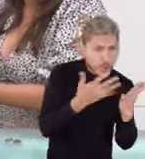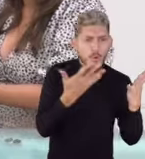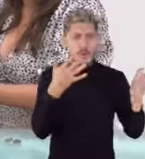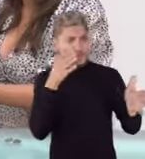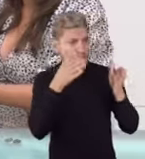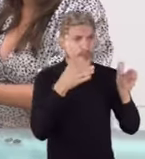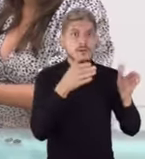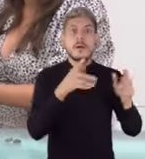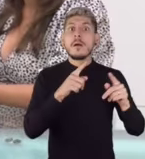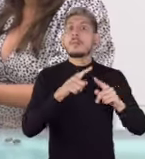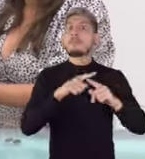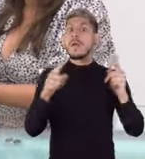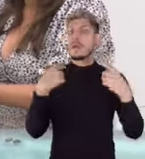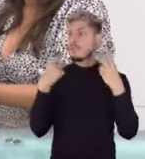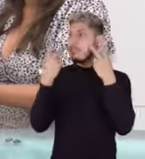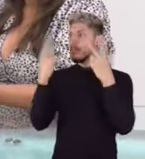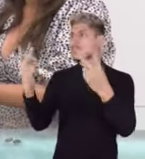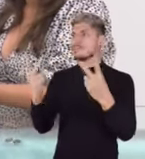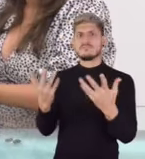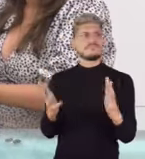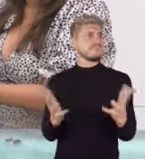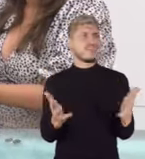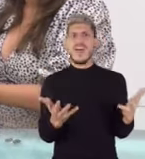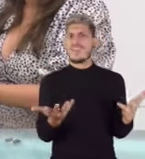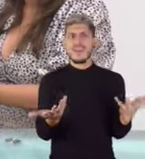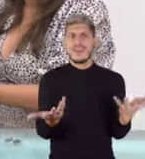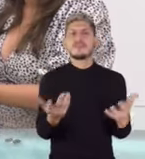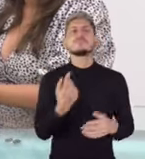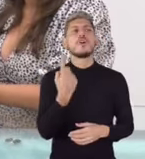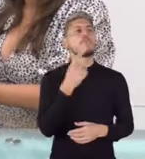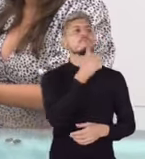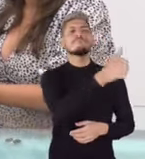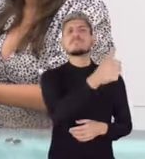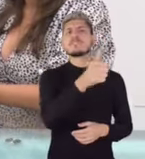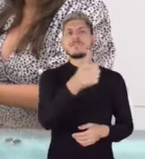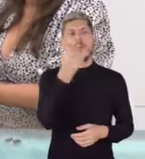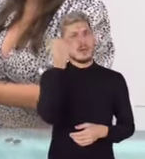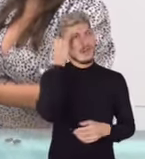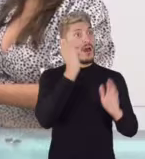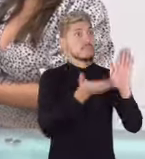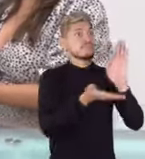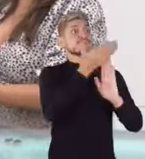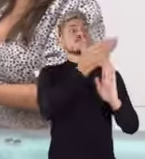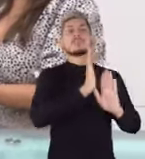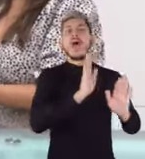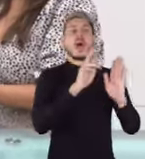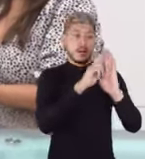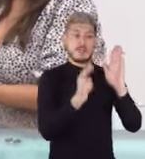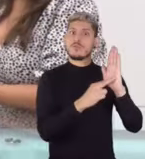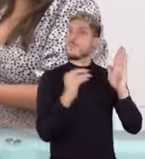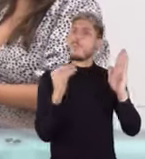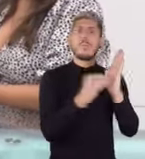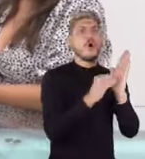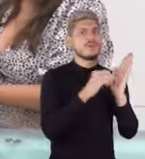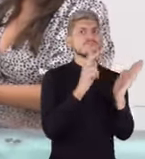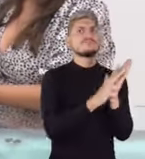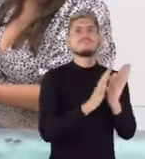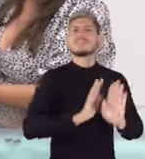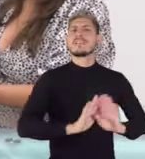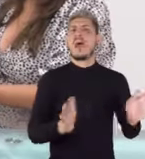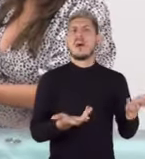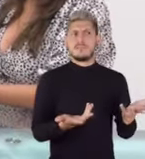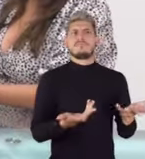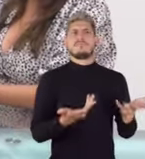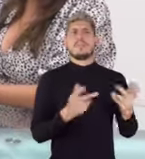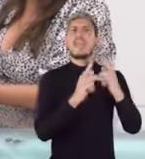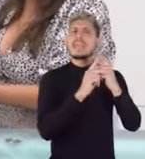estos cálculos. Suben la tarifa simplemente, en la ordenanza está esta normativa que a través del kilómetro